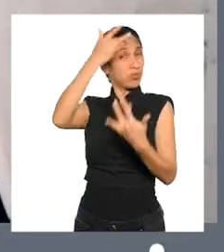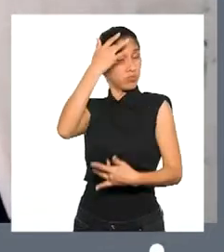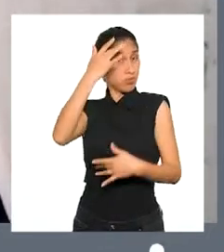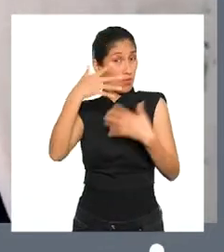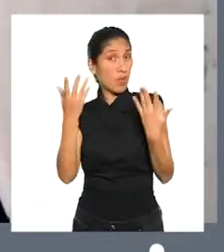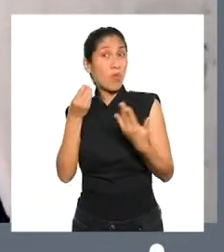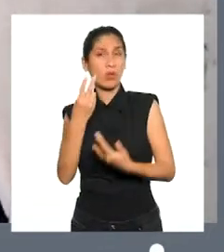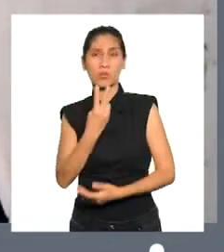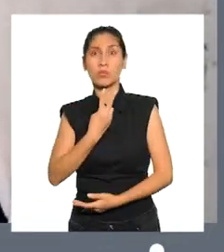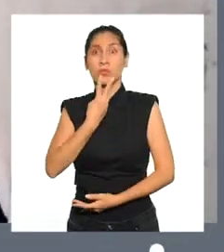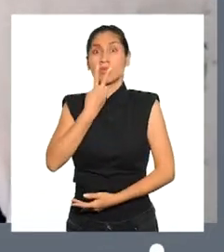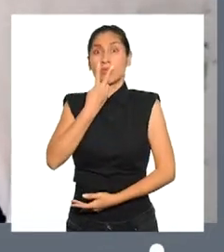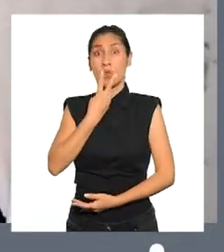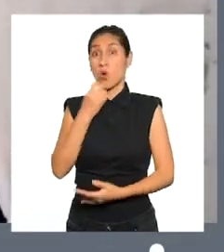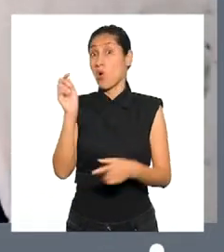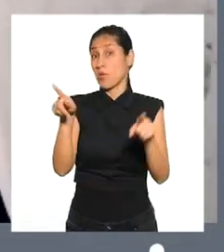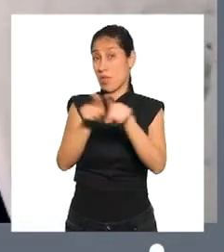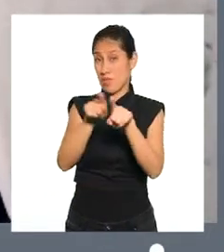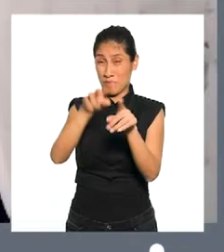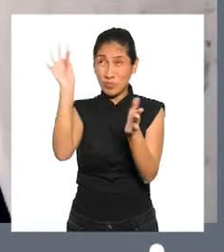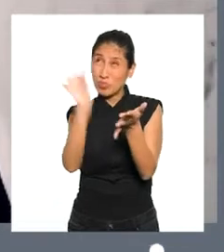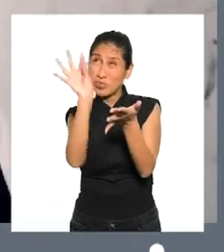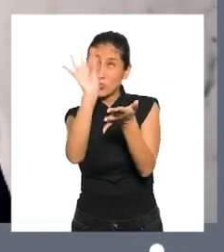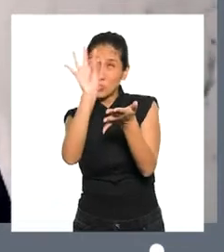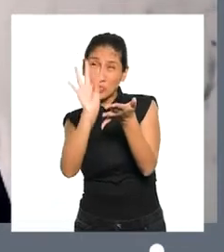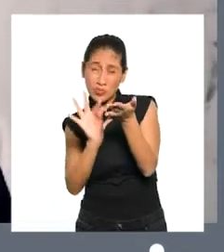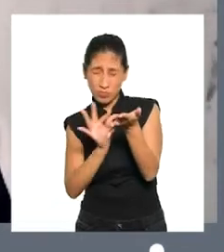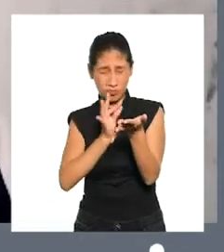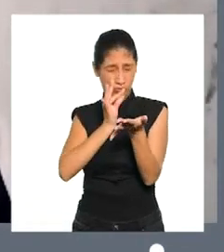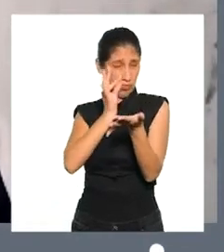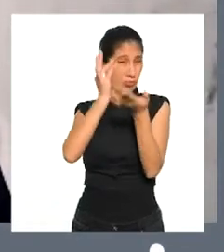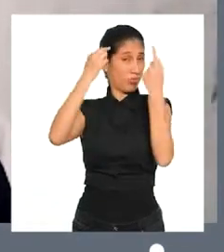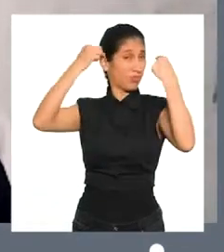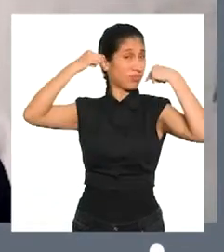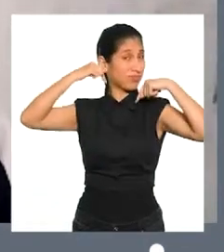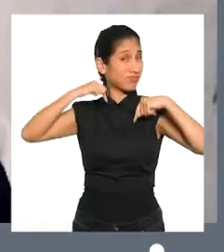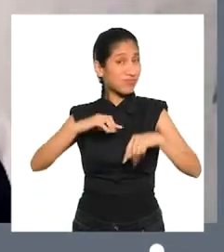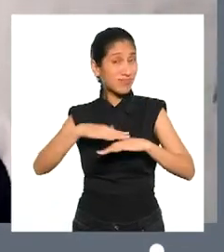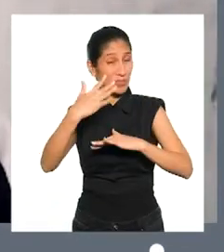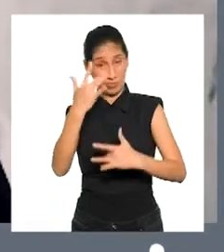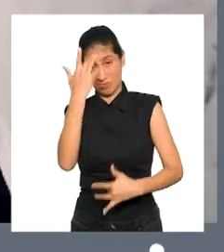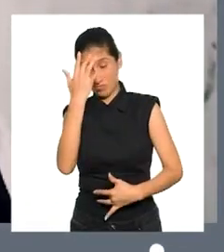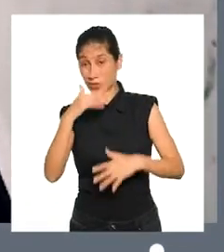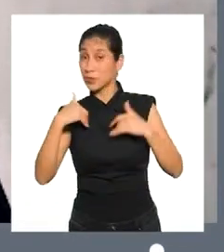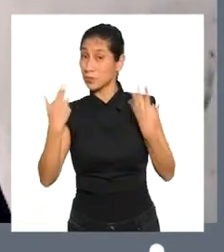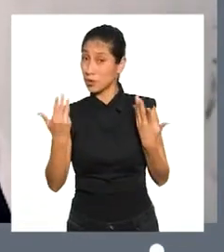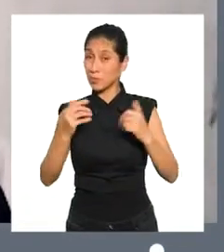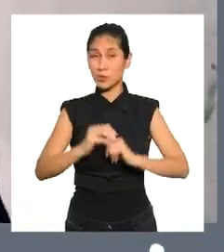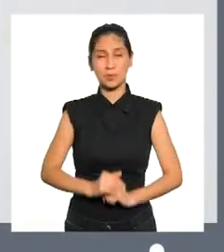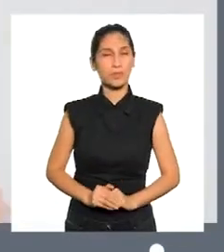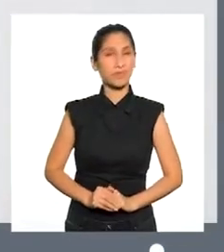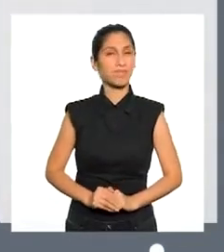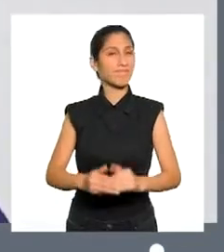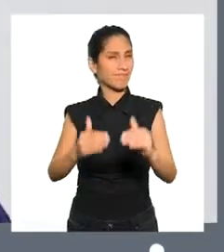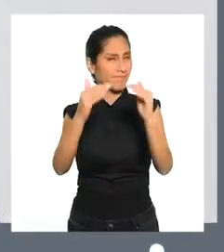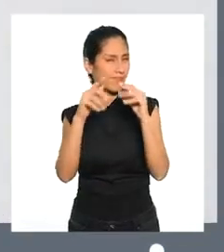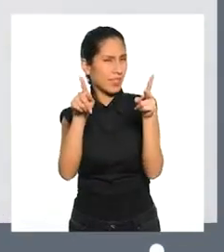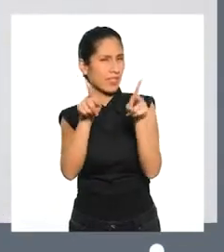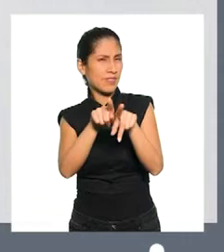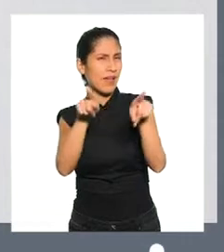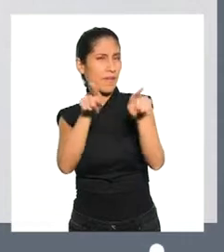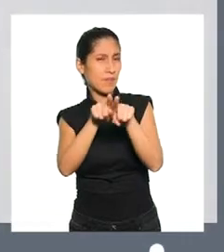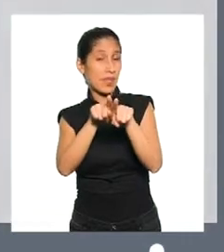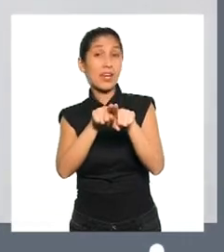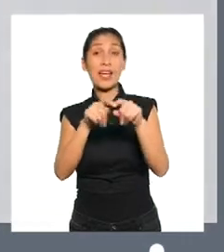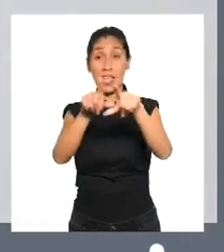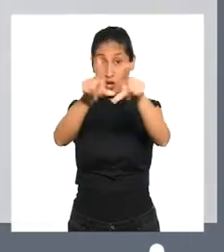la respiración o por los microbios, los cuales son perjudiciales para nuestra salud. El ambiente en